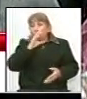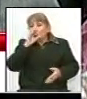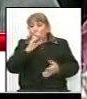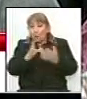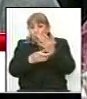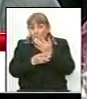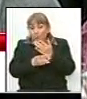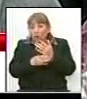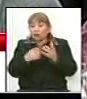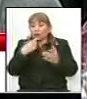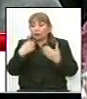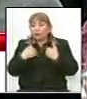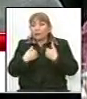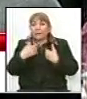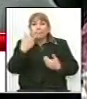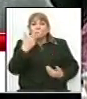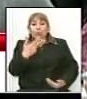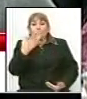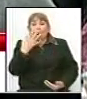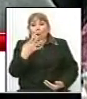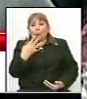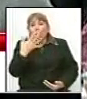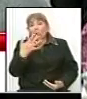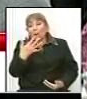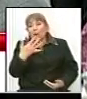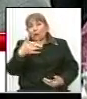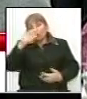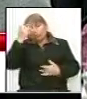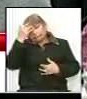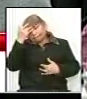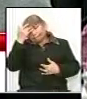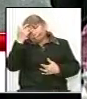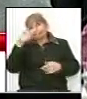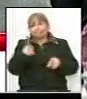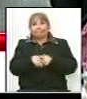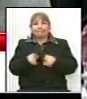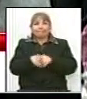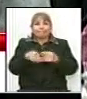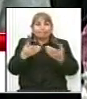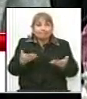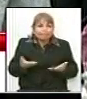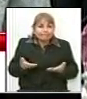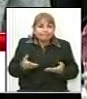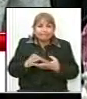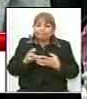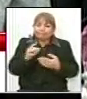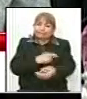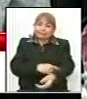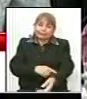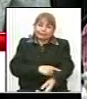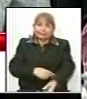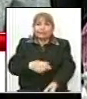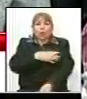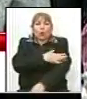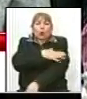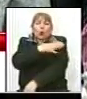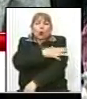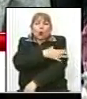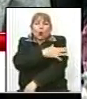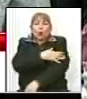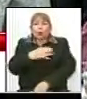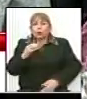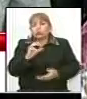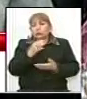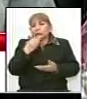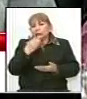atención, generalmente tiene 3 o 4 o 5 enfermedades al mismo tiempo. Es el típico diabético, hipertenso, con problema de